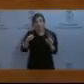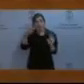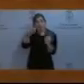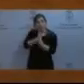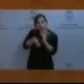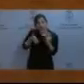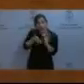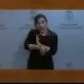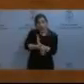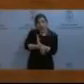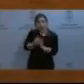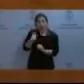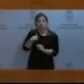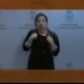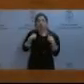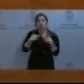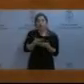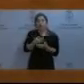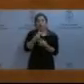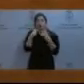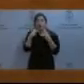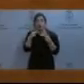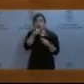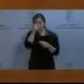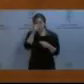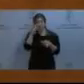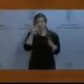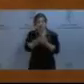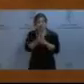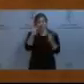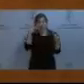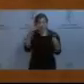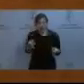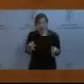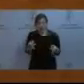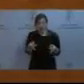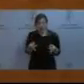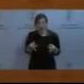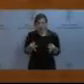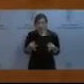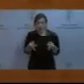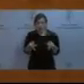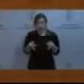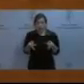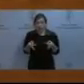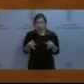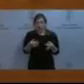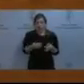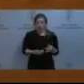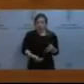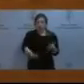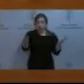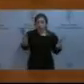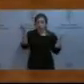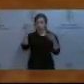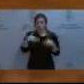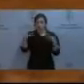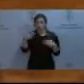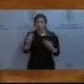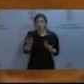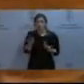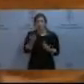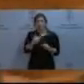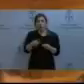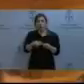pese a los señorías del PSOE, es la realidad, y a las pruebas me remito, aportadas por ustedes mismos. No hay futuro de ningún tipo en cuanto a una